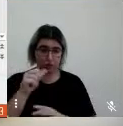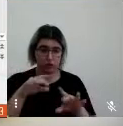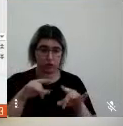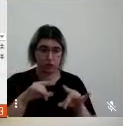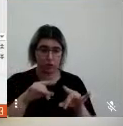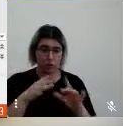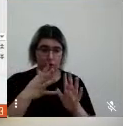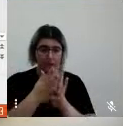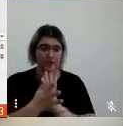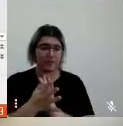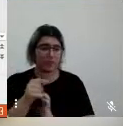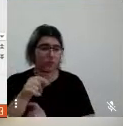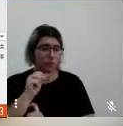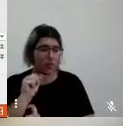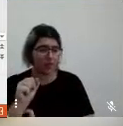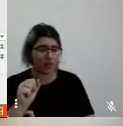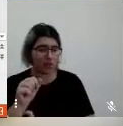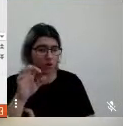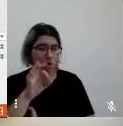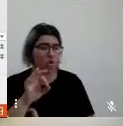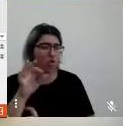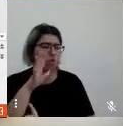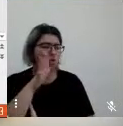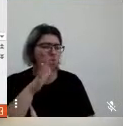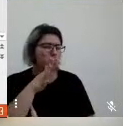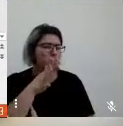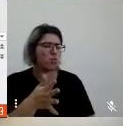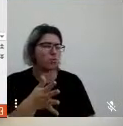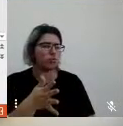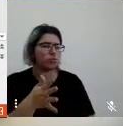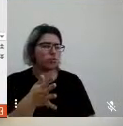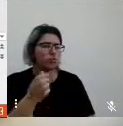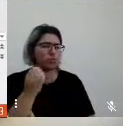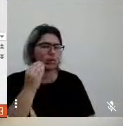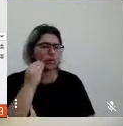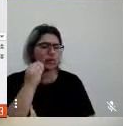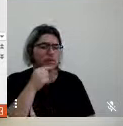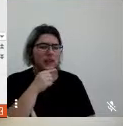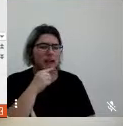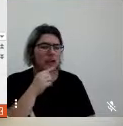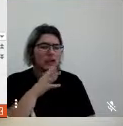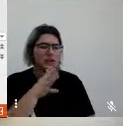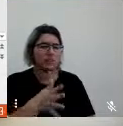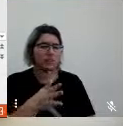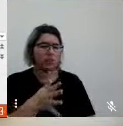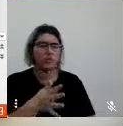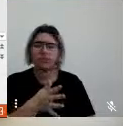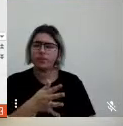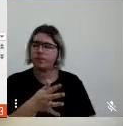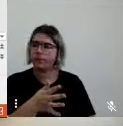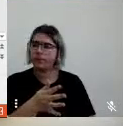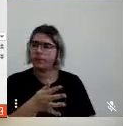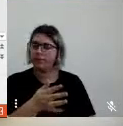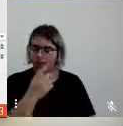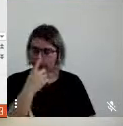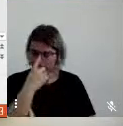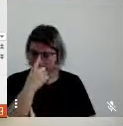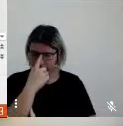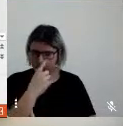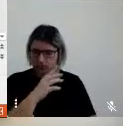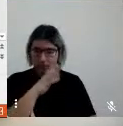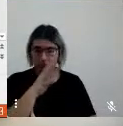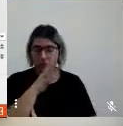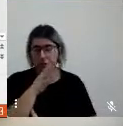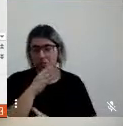adicción a ese azúcar. ¿O por qué razón has optado por la sacarina? Porque me iba mejor a